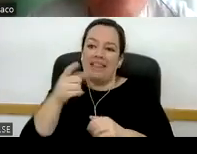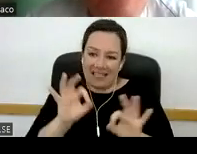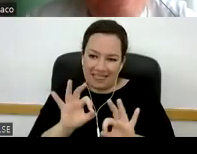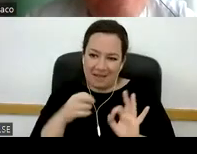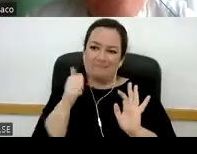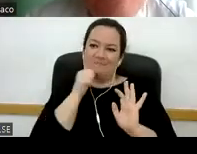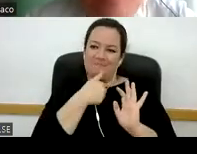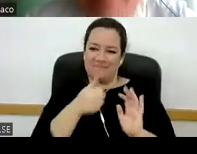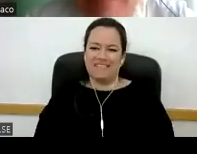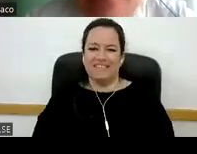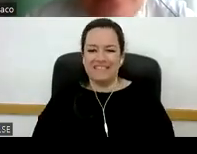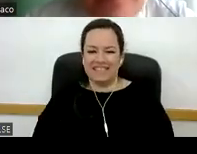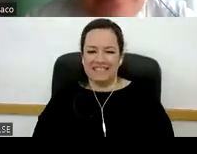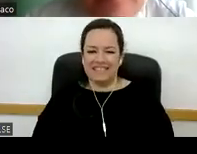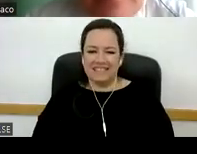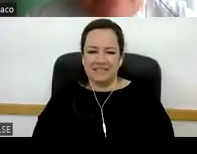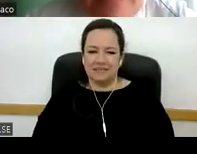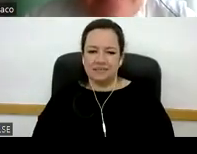atraquéis.